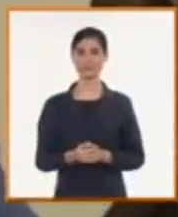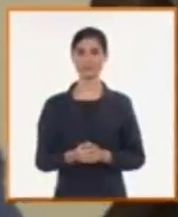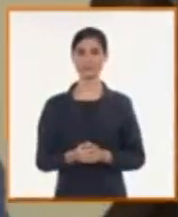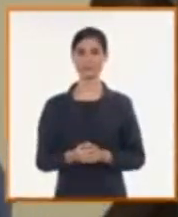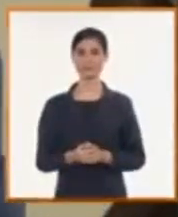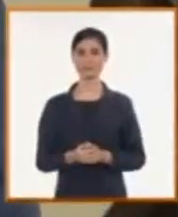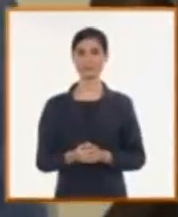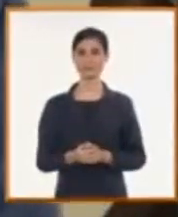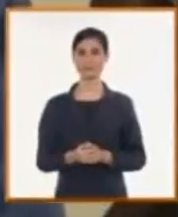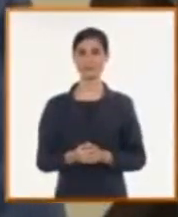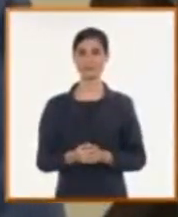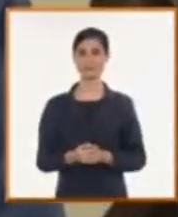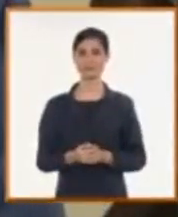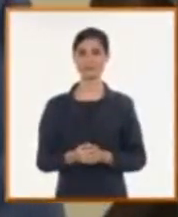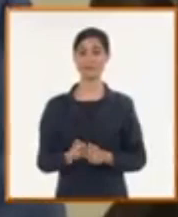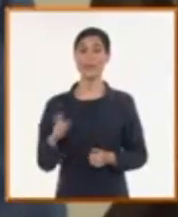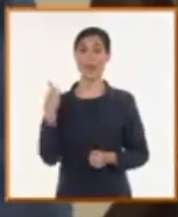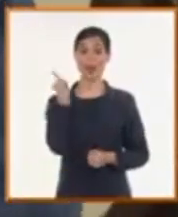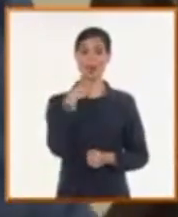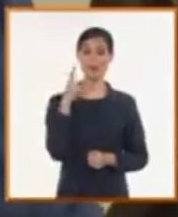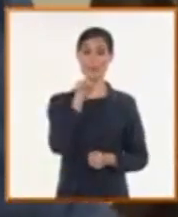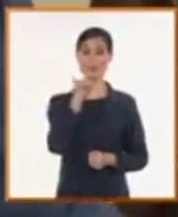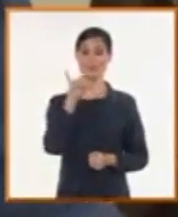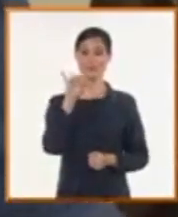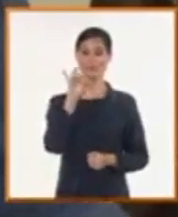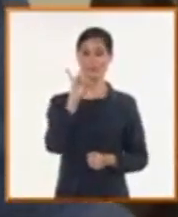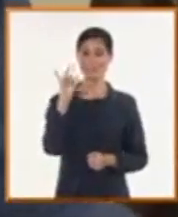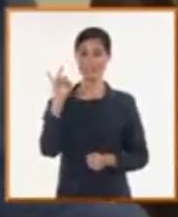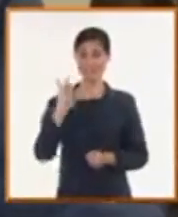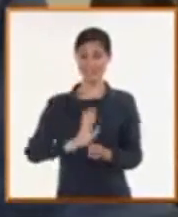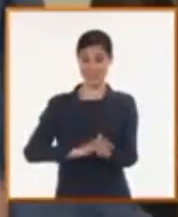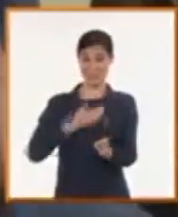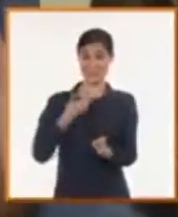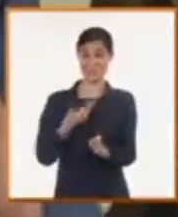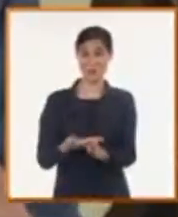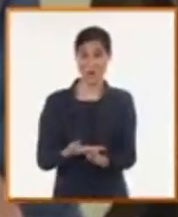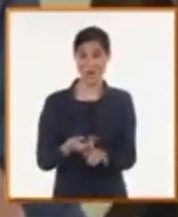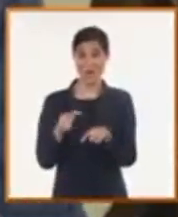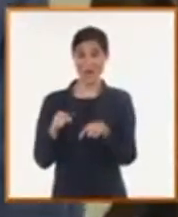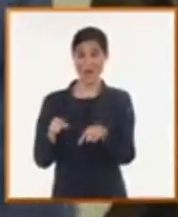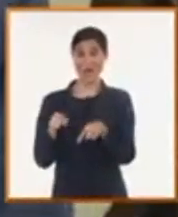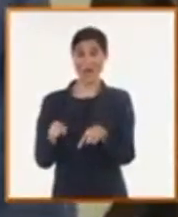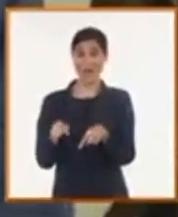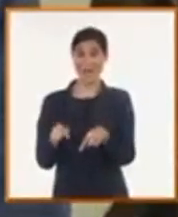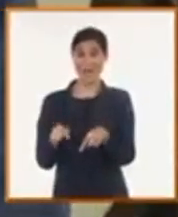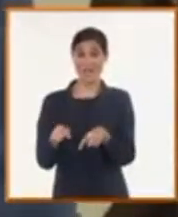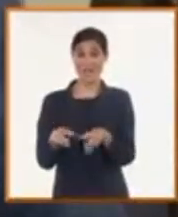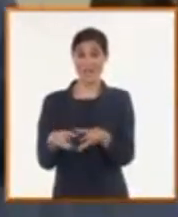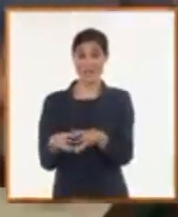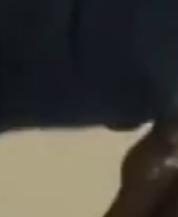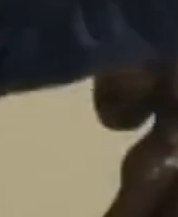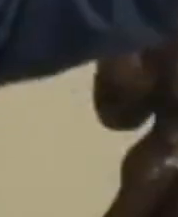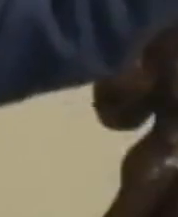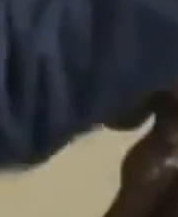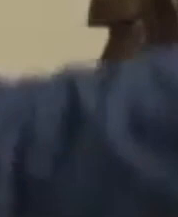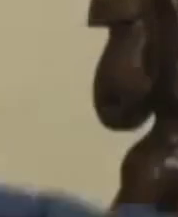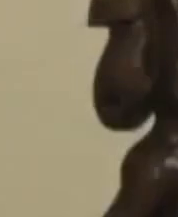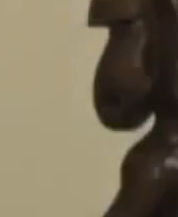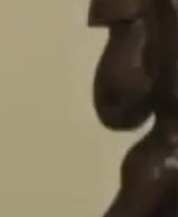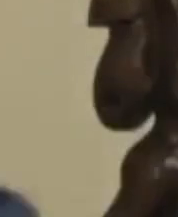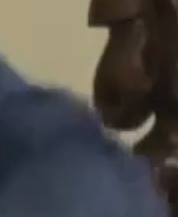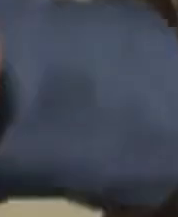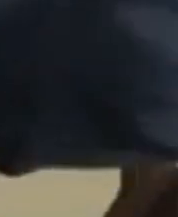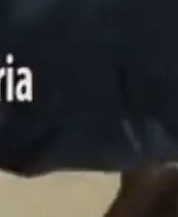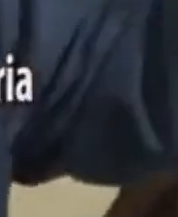Depois de 77, começou a formação massiva dos quadros angolanos, em todas as